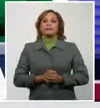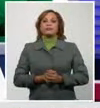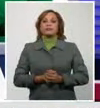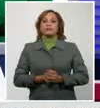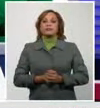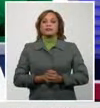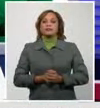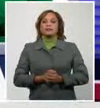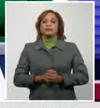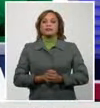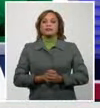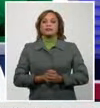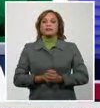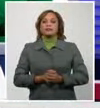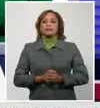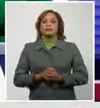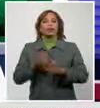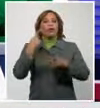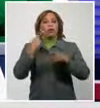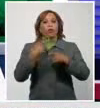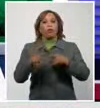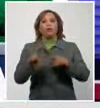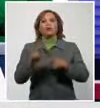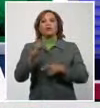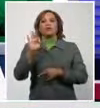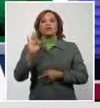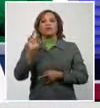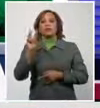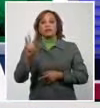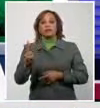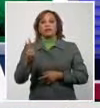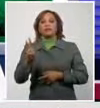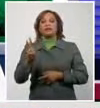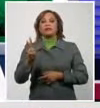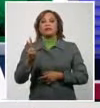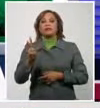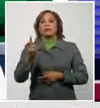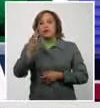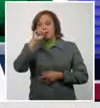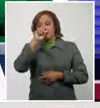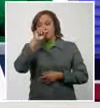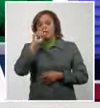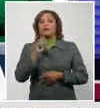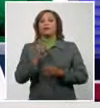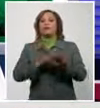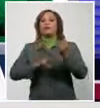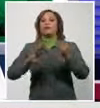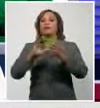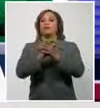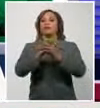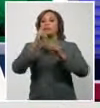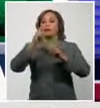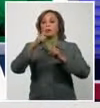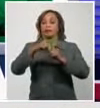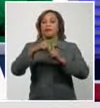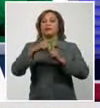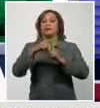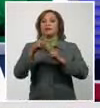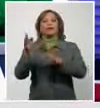Una señora de 83 años del municipio de Jovellanos en Matanzas, también con un grupo